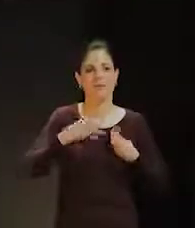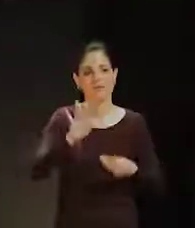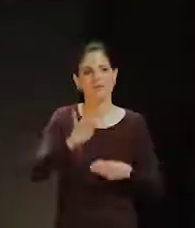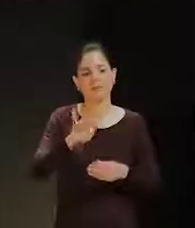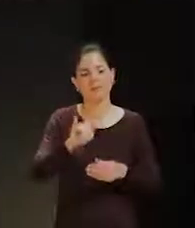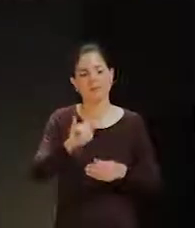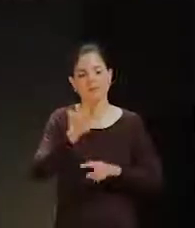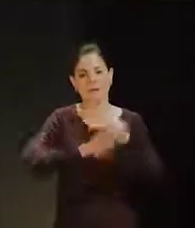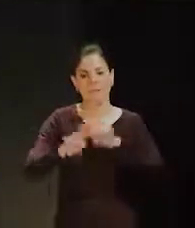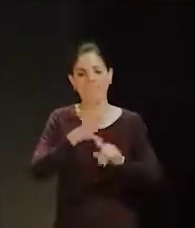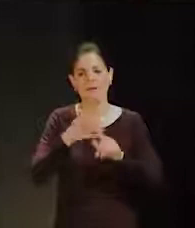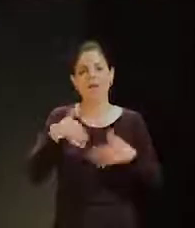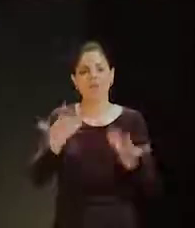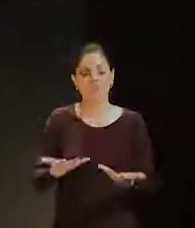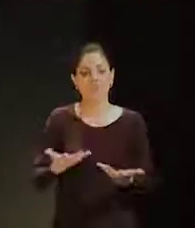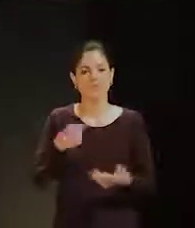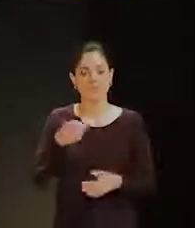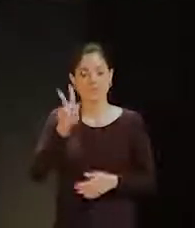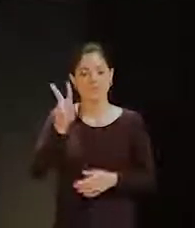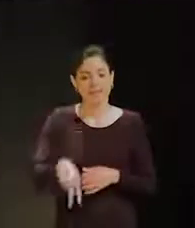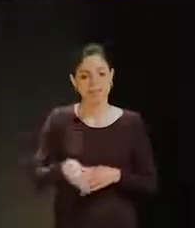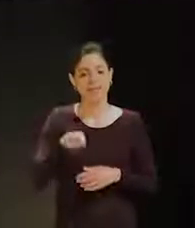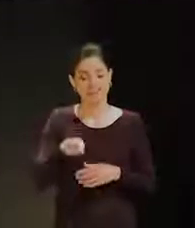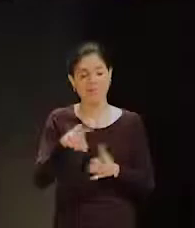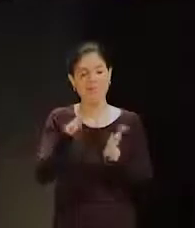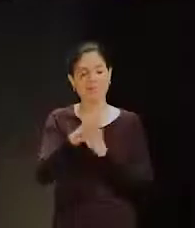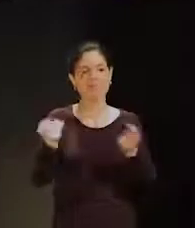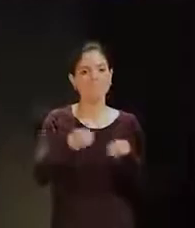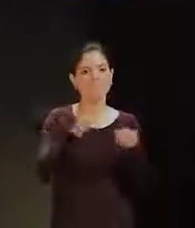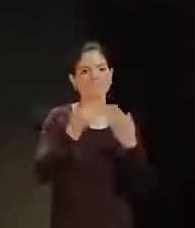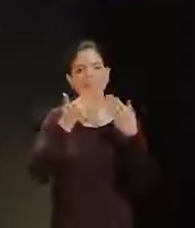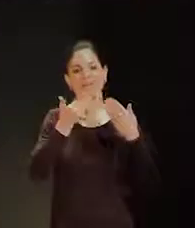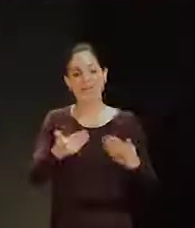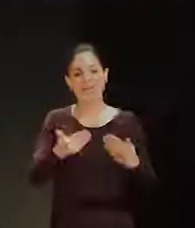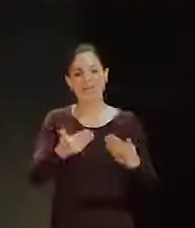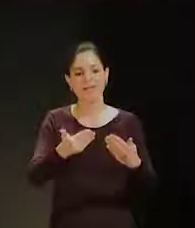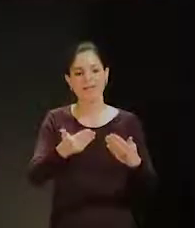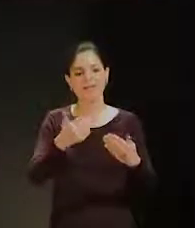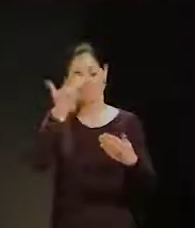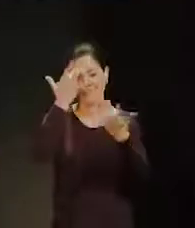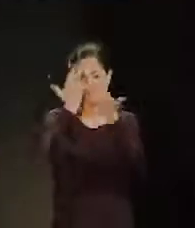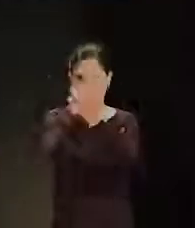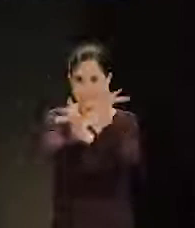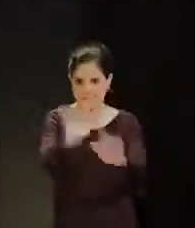esa. Entonces, eso ayudó a sensibilizar.